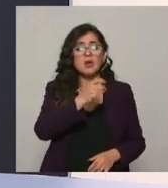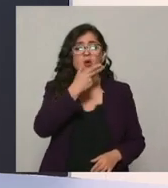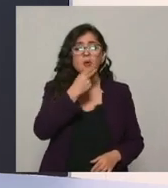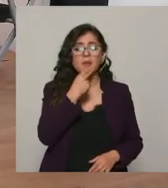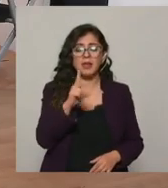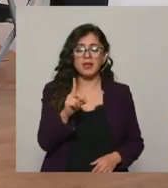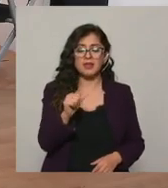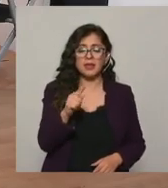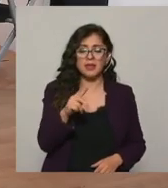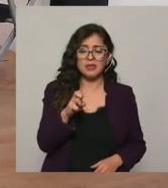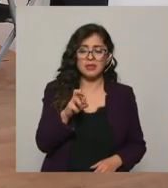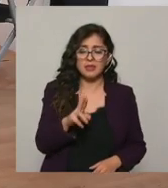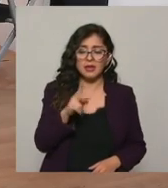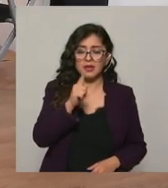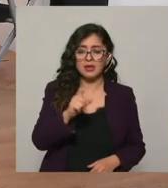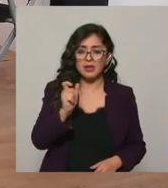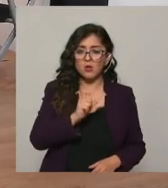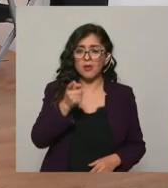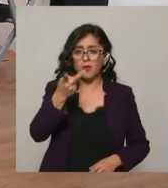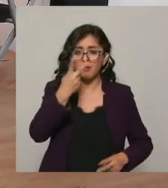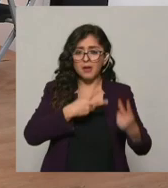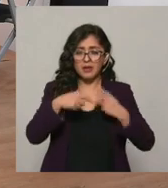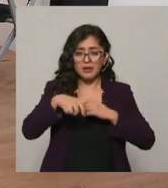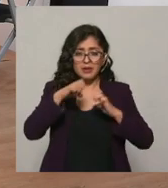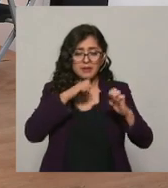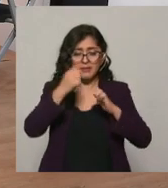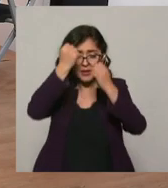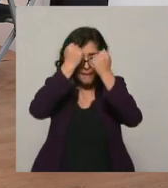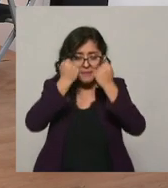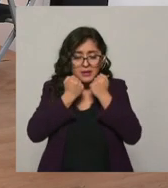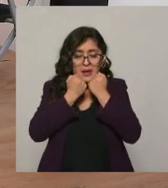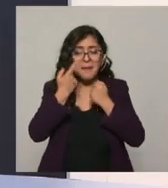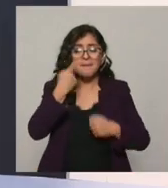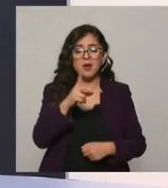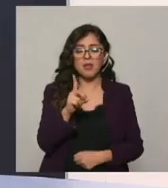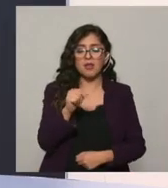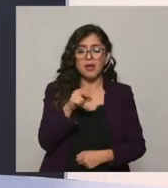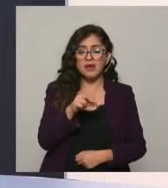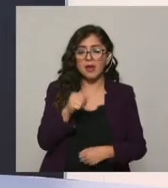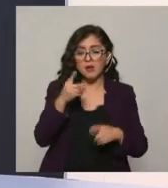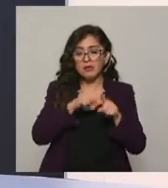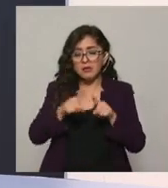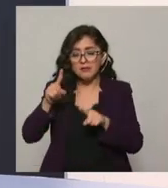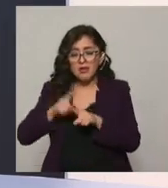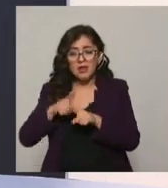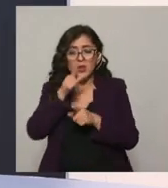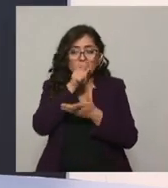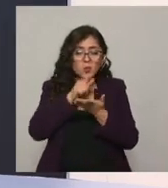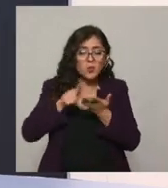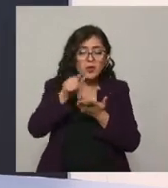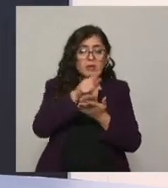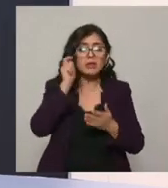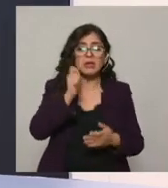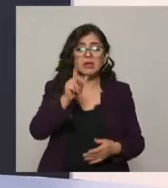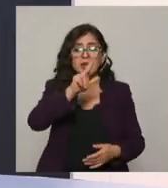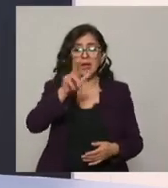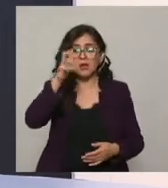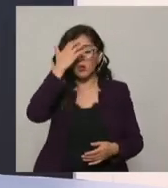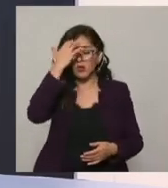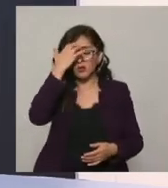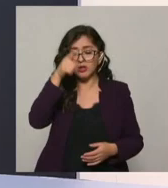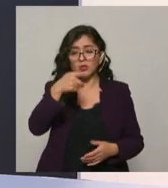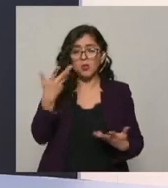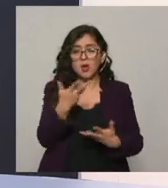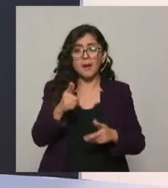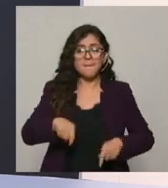llega con la máscara. Y bueno, Dana recibe miles y miles de tweets en donde se le reconoce como una de las creadoras del